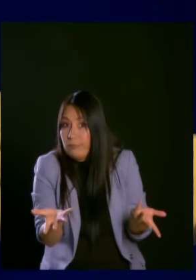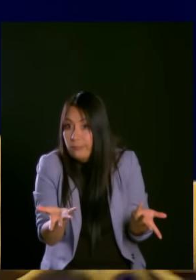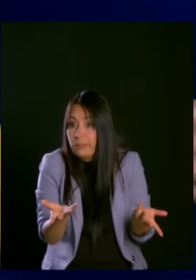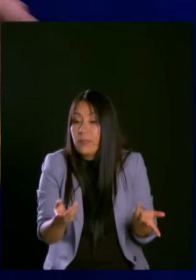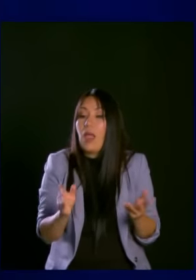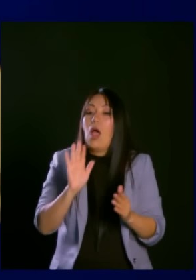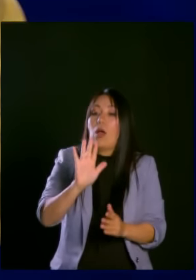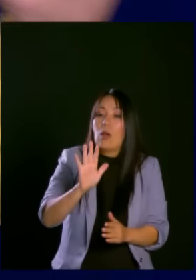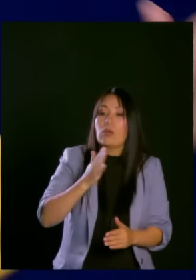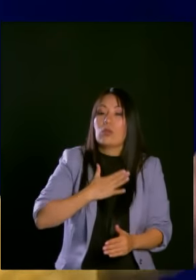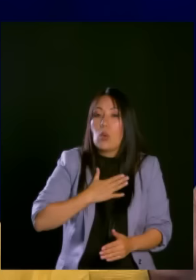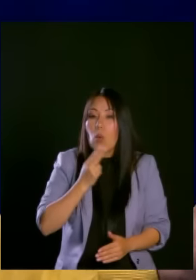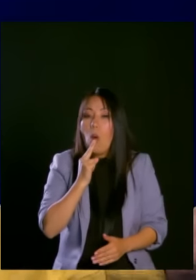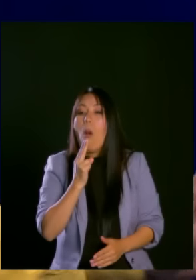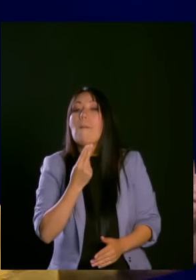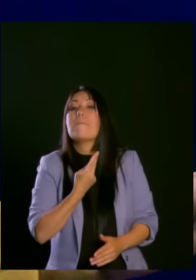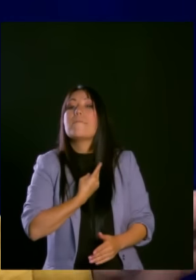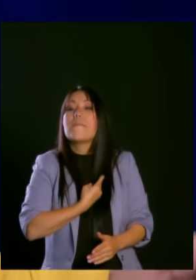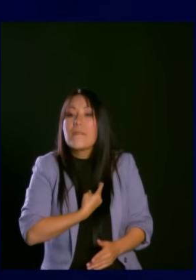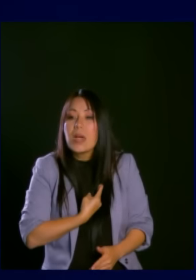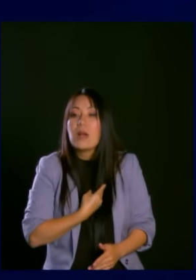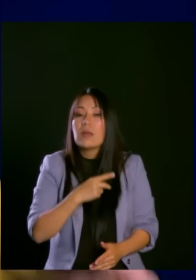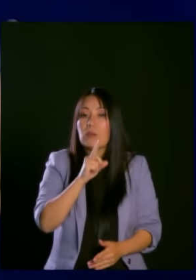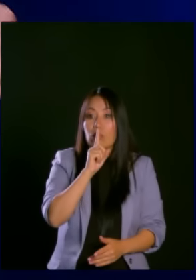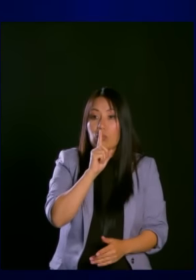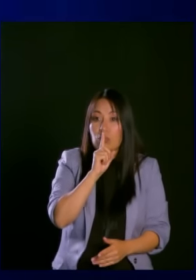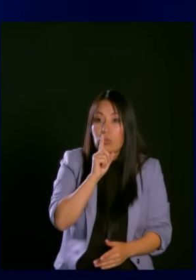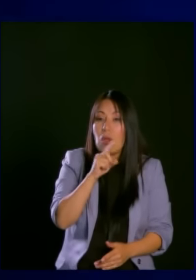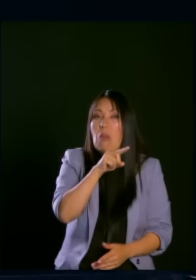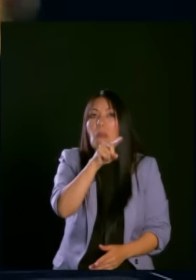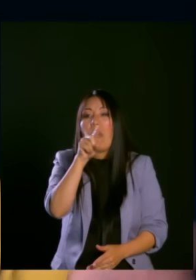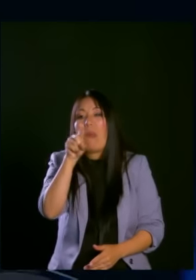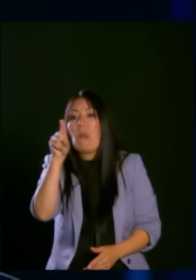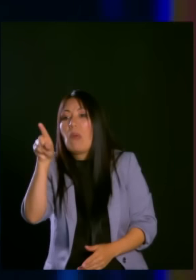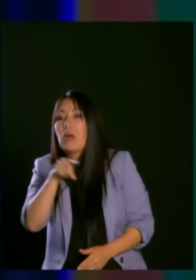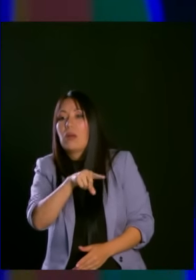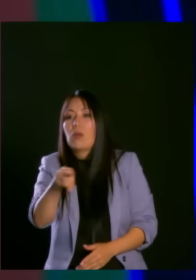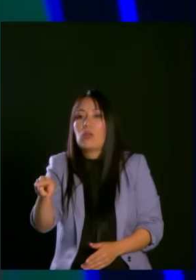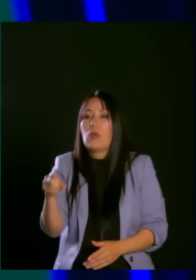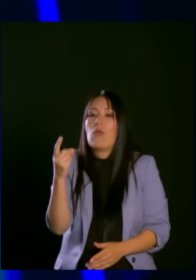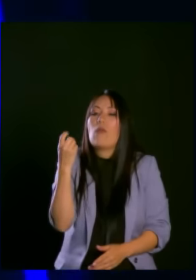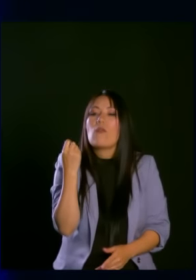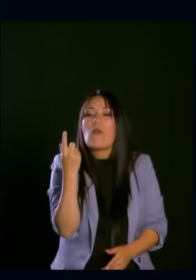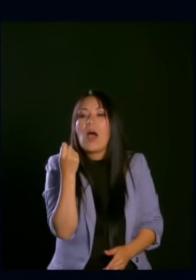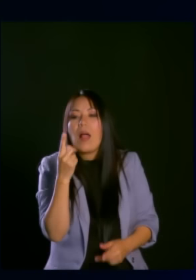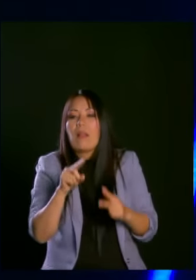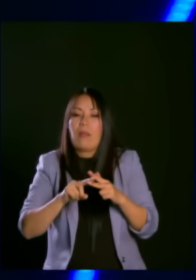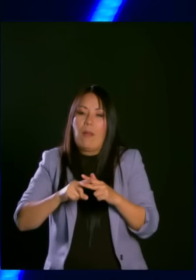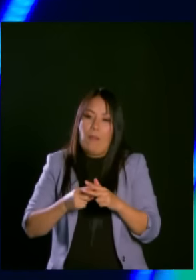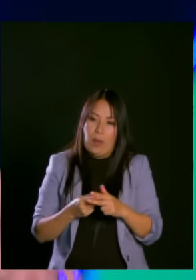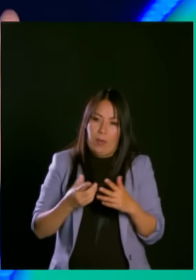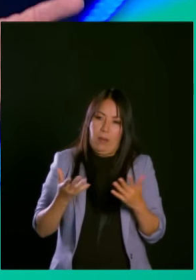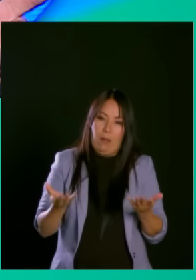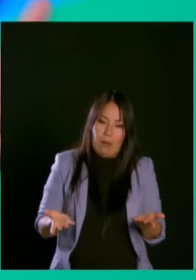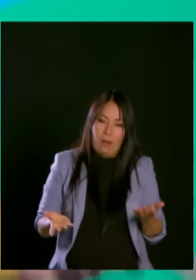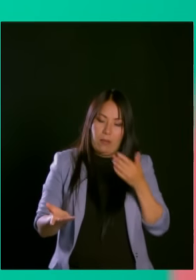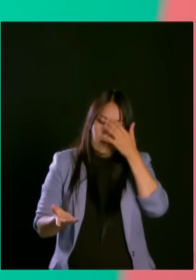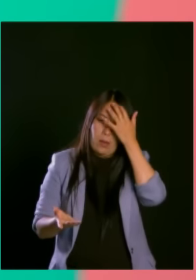humilde y no hablar de nada terminado de otros, porque vos todavía tenés que empezar. Ni siquiera sabes si